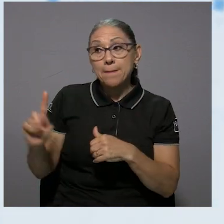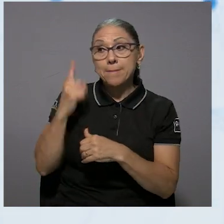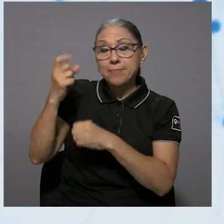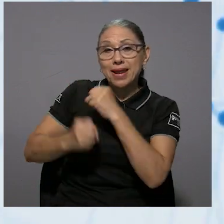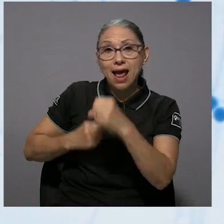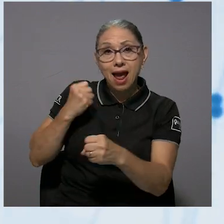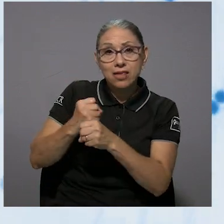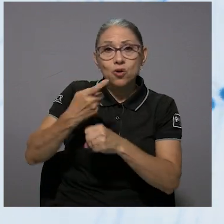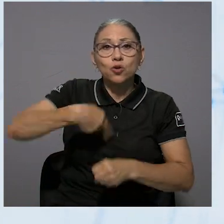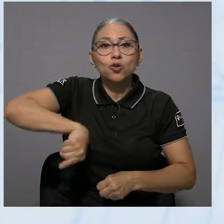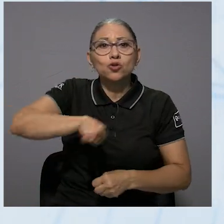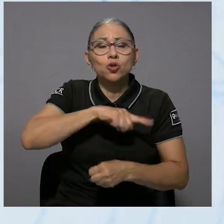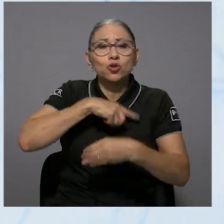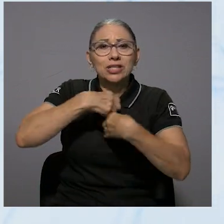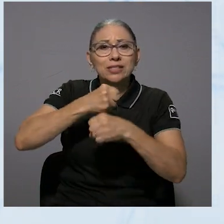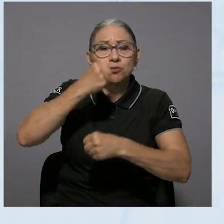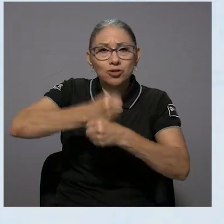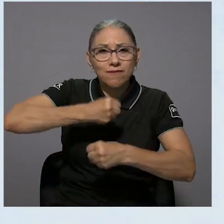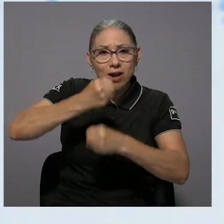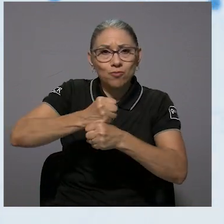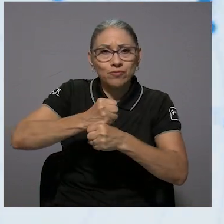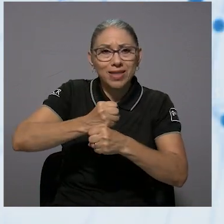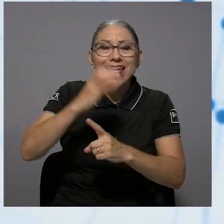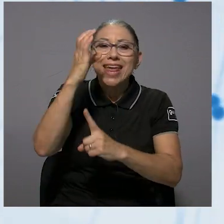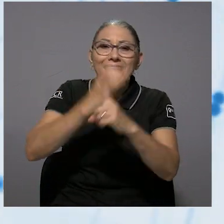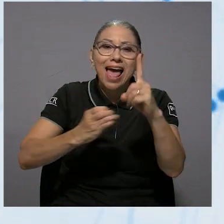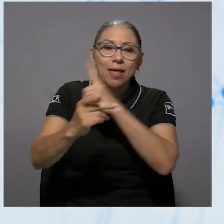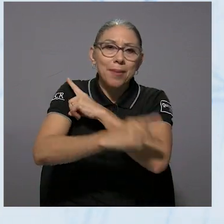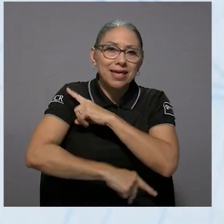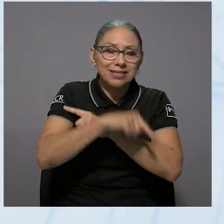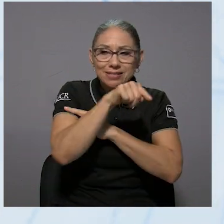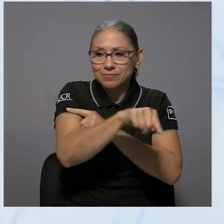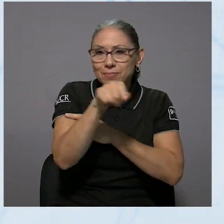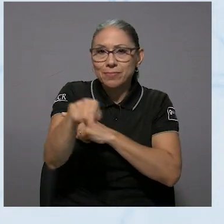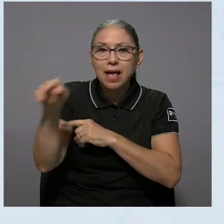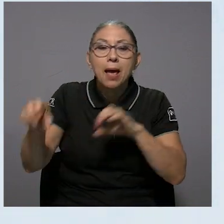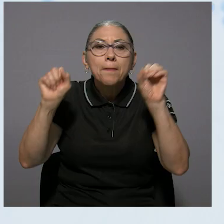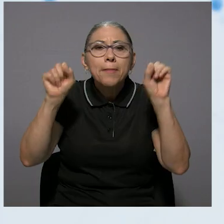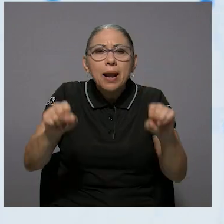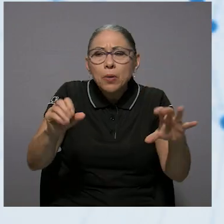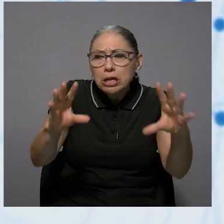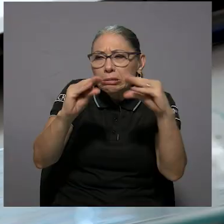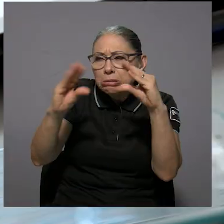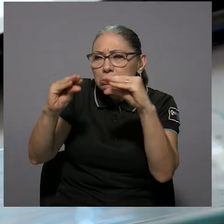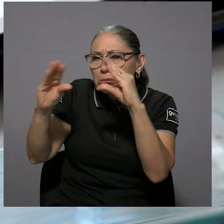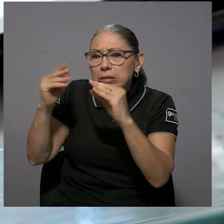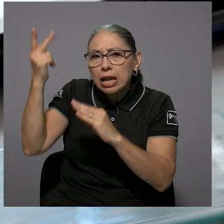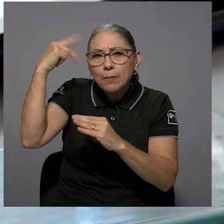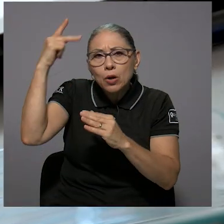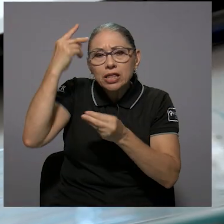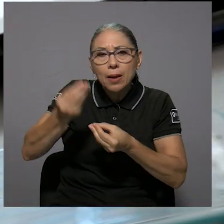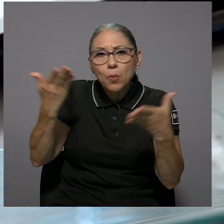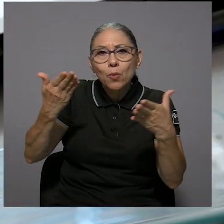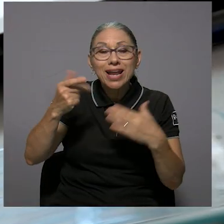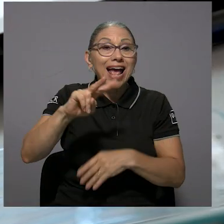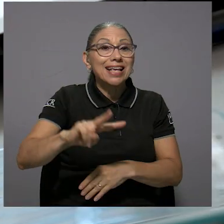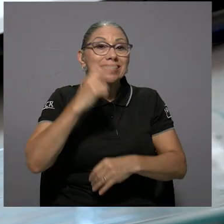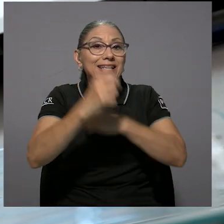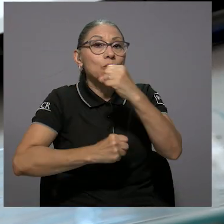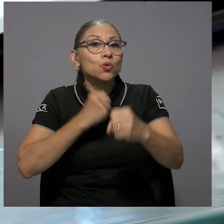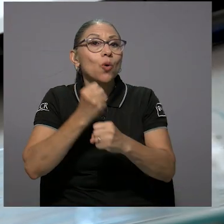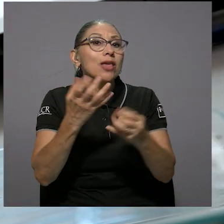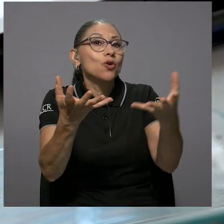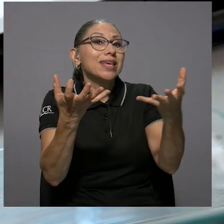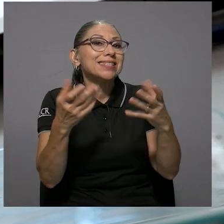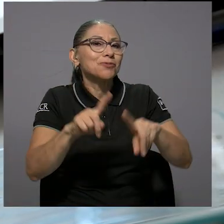año hicimos este trabajo en cada uno de los países para poder sacar la reseña de política pública. El segundo año lo quisimos hacer